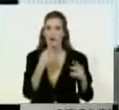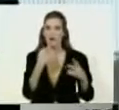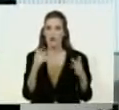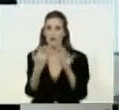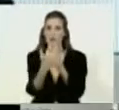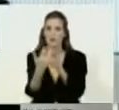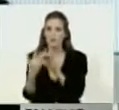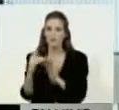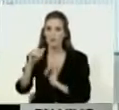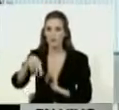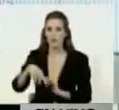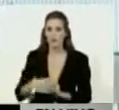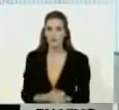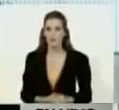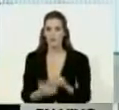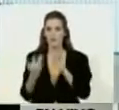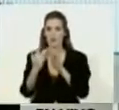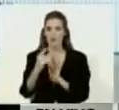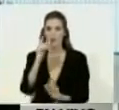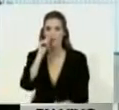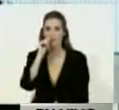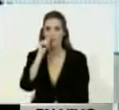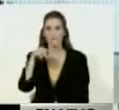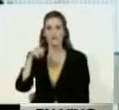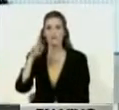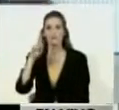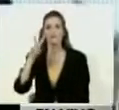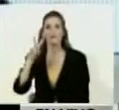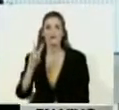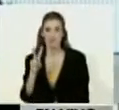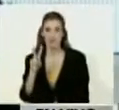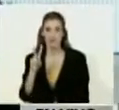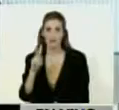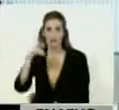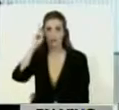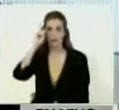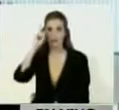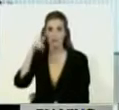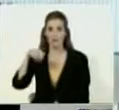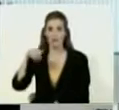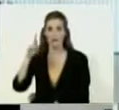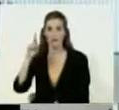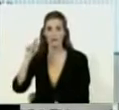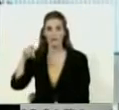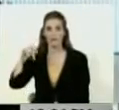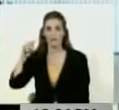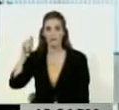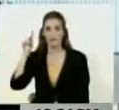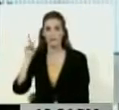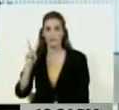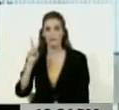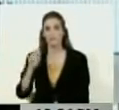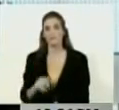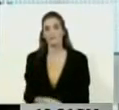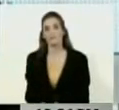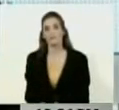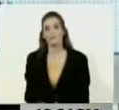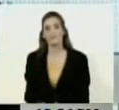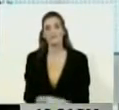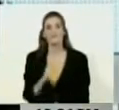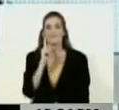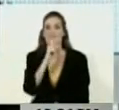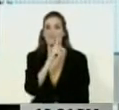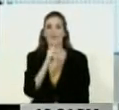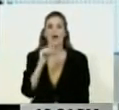en contacto con este compañero del PRV, un profesor del PRV, cuyo nombre de guerra